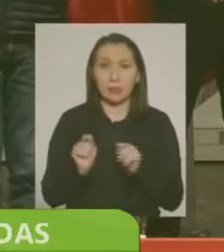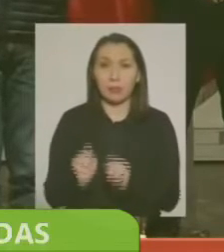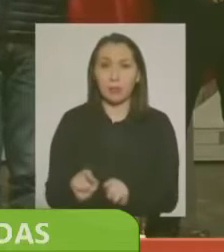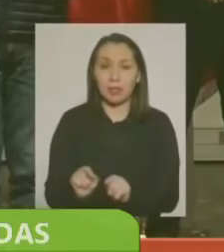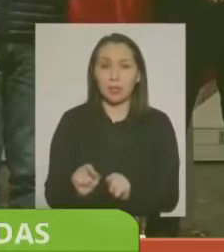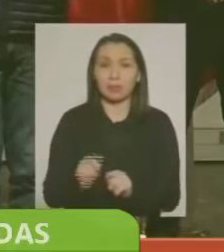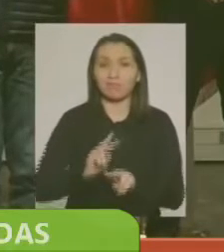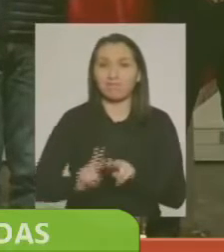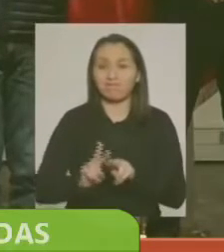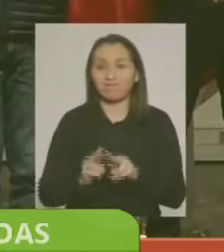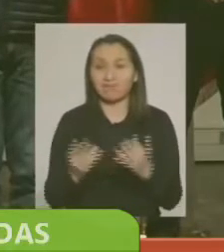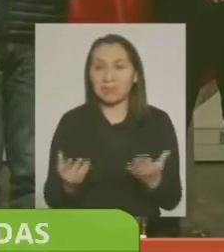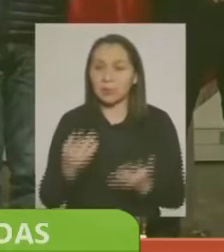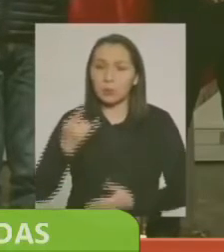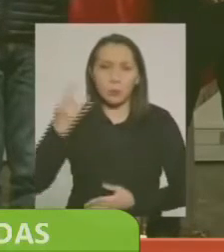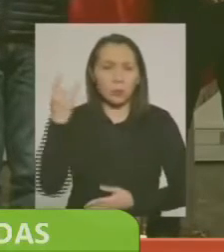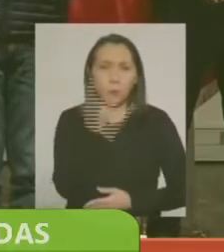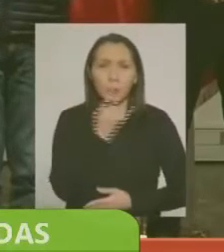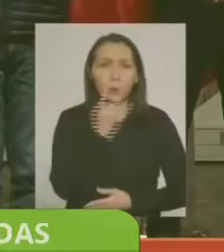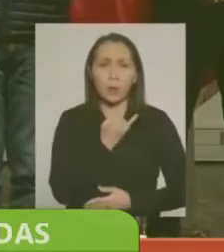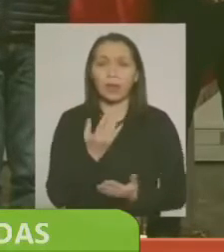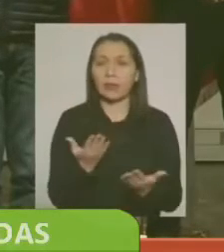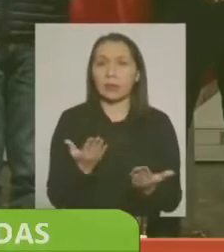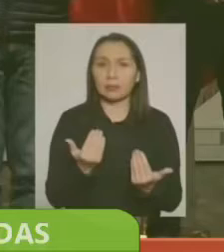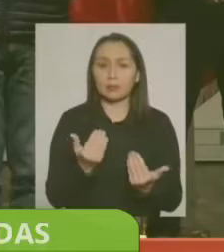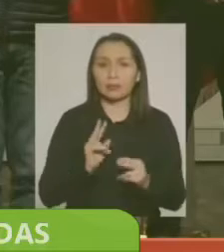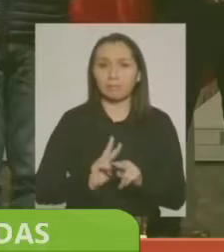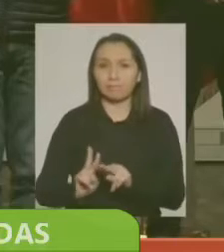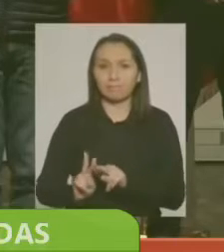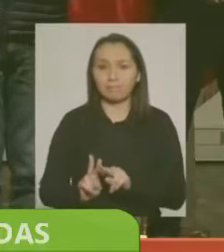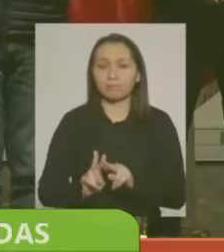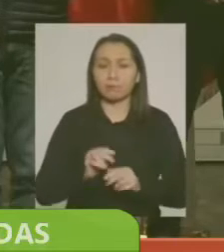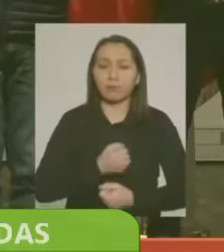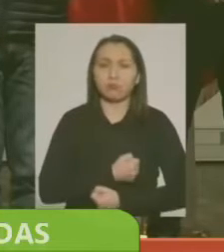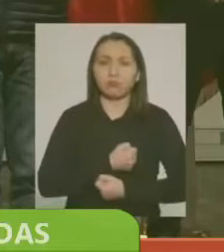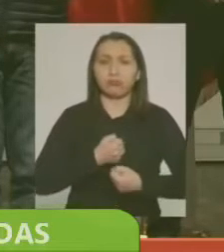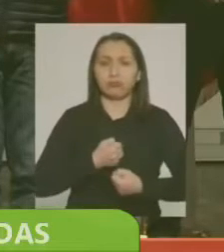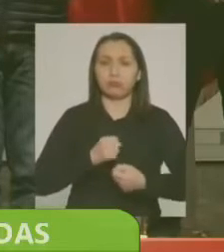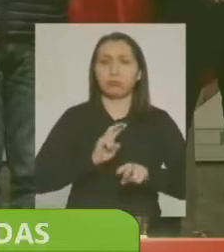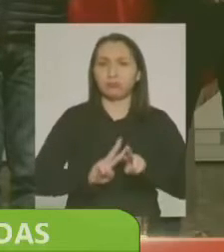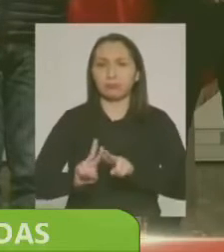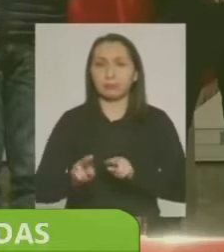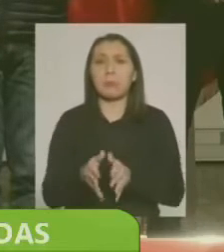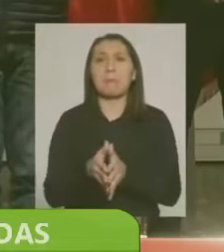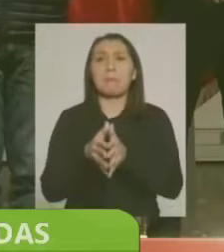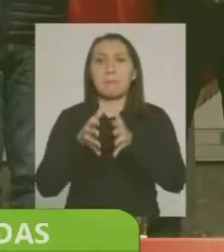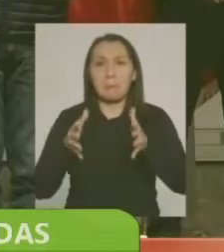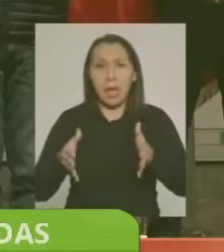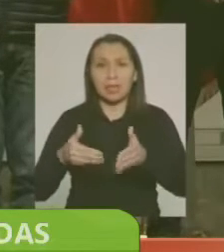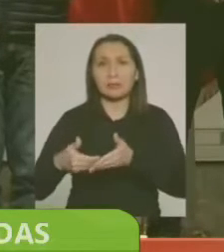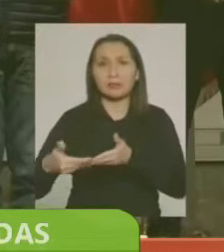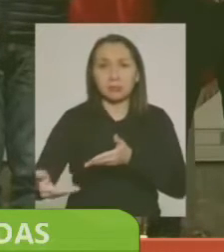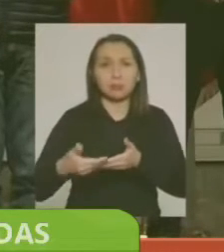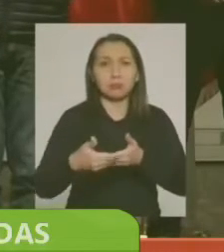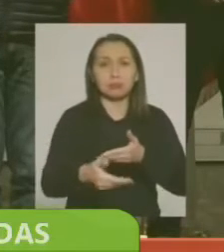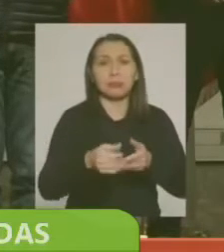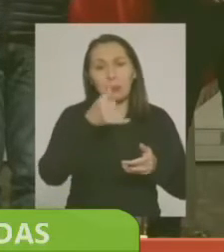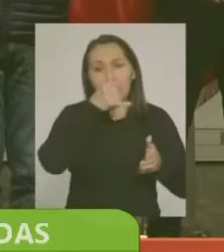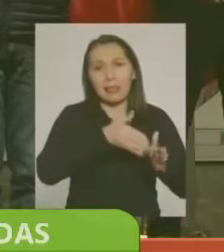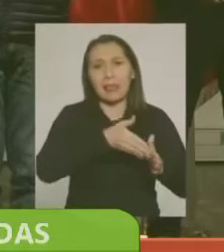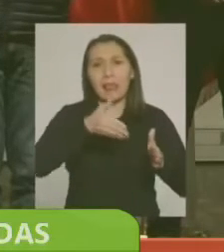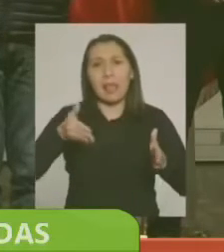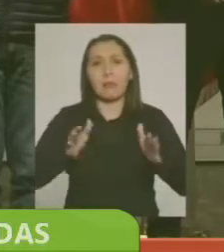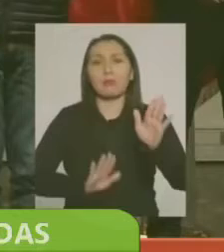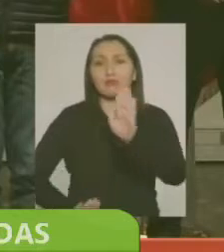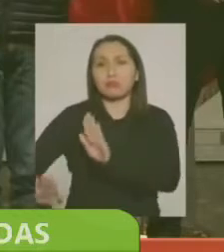sujeta a diálogo, a conversación y posiblemente a mejoras para poder atender las necesidades más urgentes que tiene la clase media. ¿Y cuáles son estas?